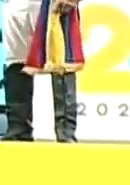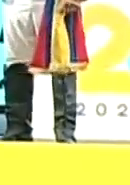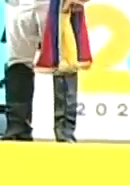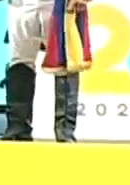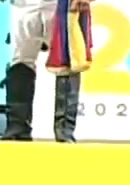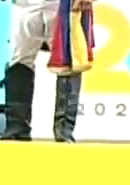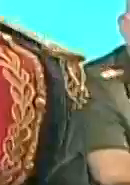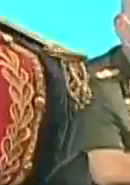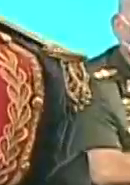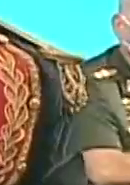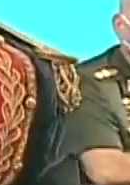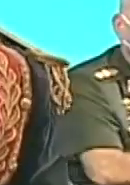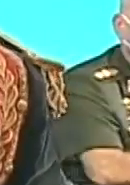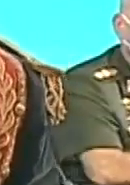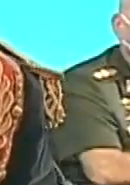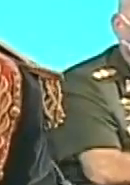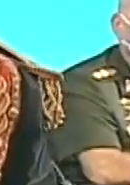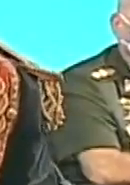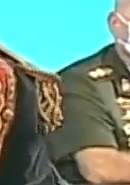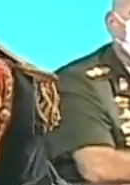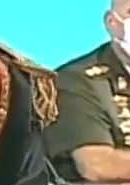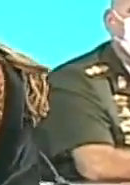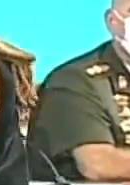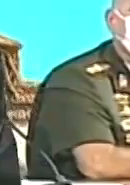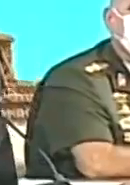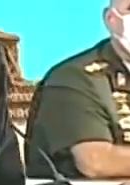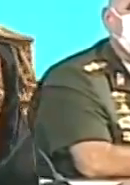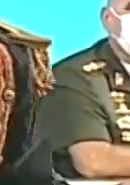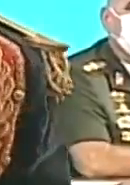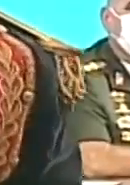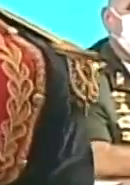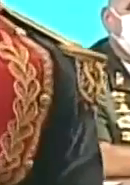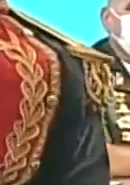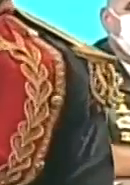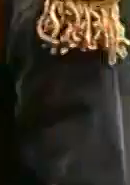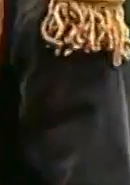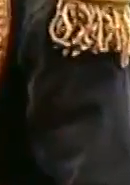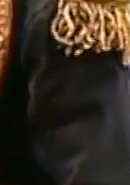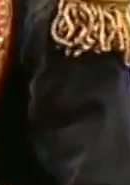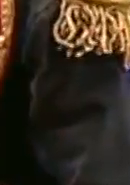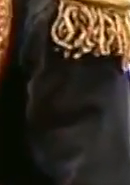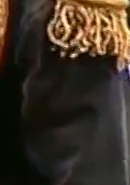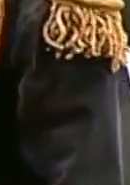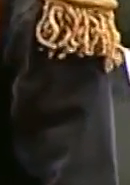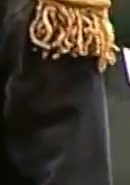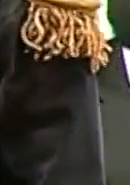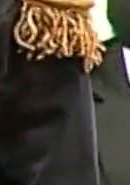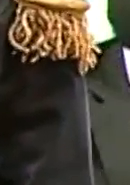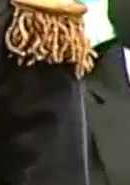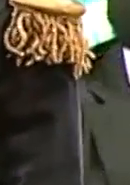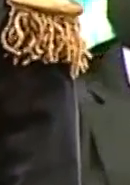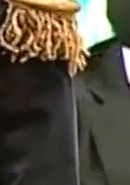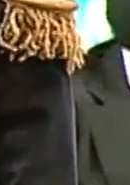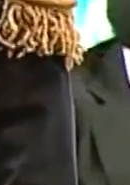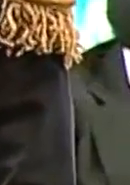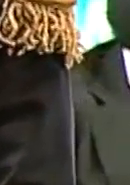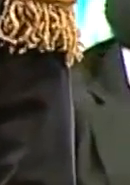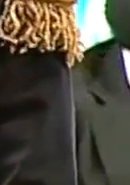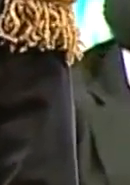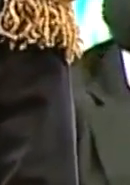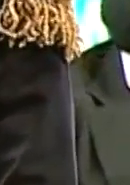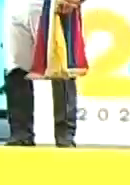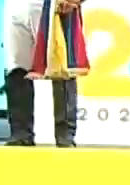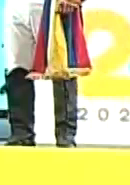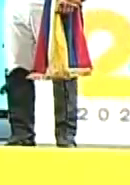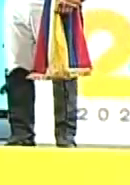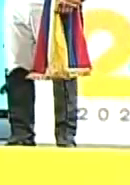este continente. Hay quienes siempre cuestionan y que además se dicen llamar liberales republicanos.